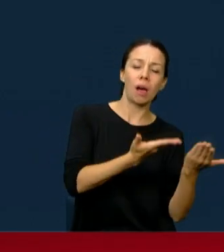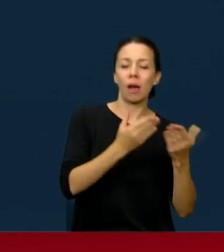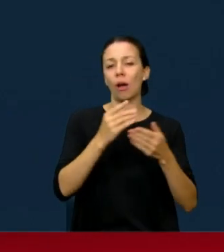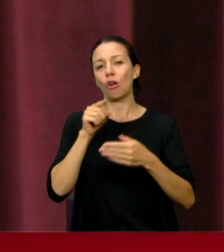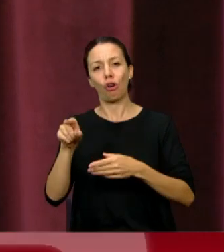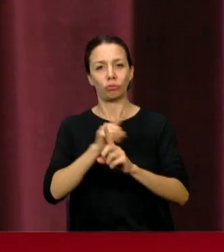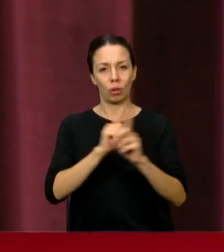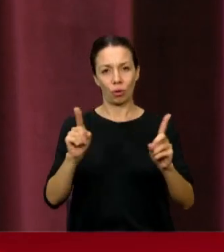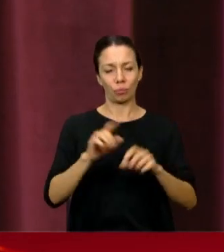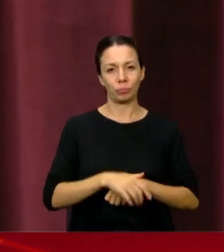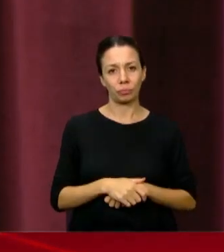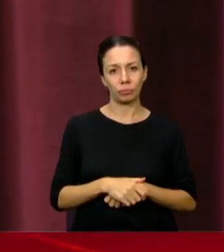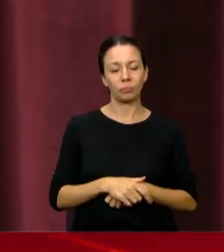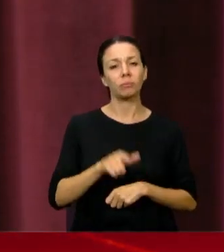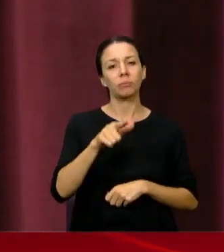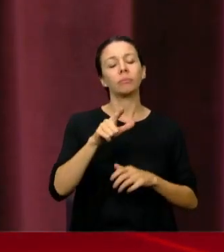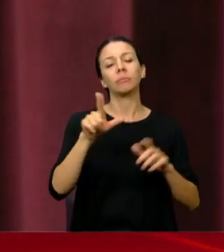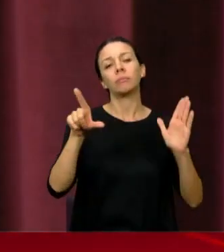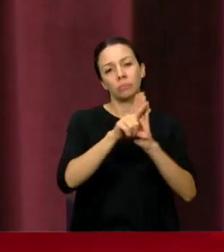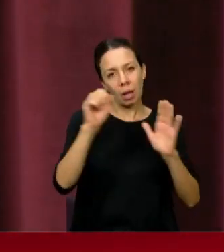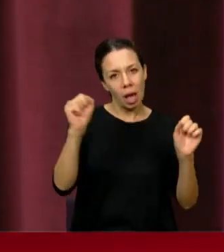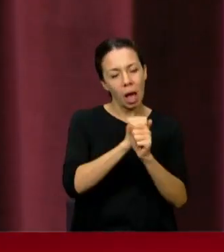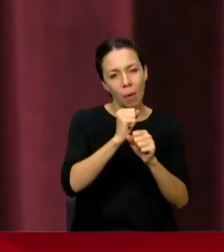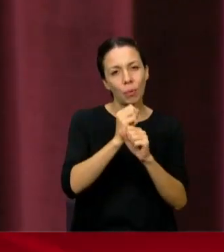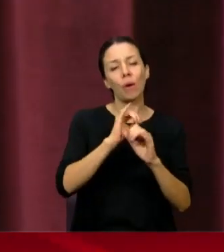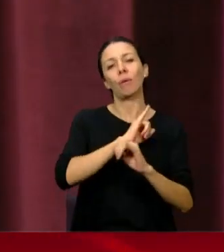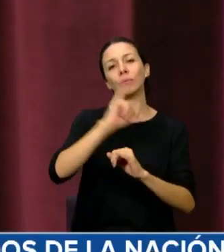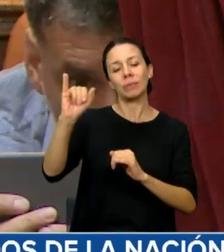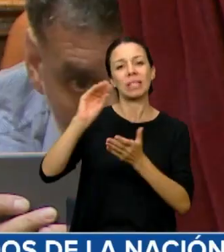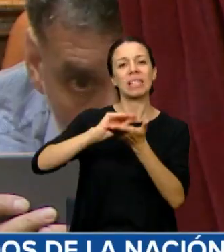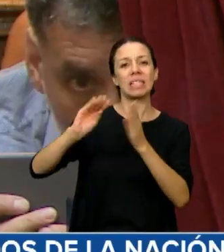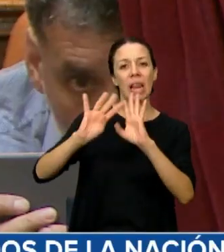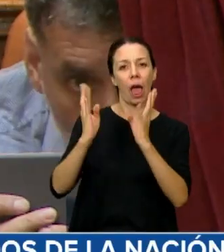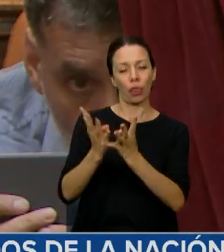Resulta afirmativa, se comunicará al Honorable Senado.